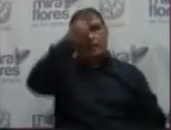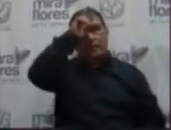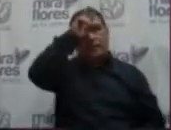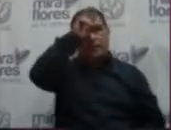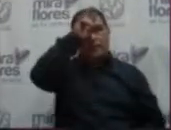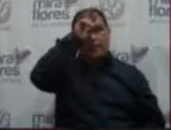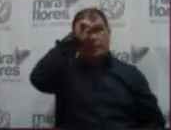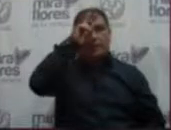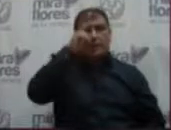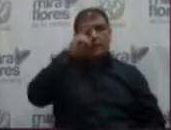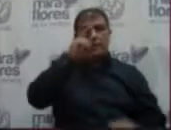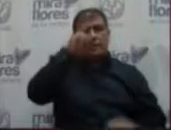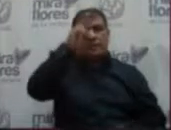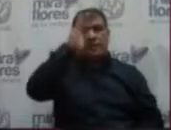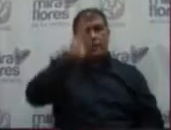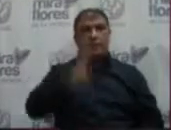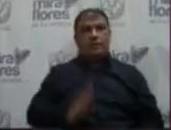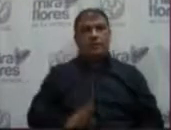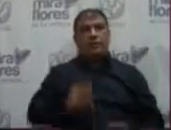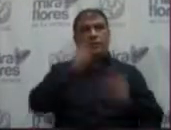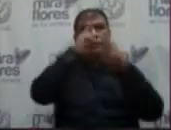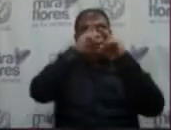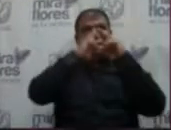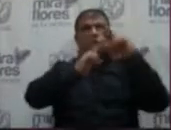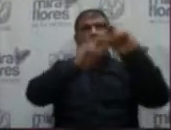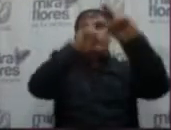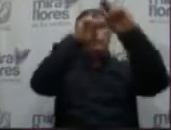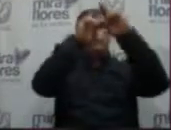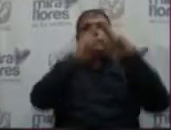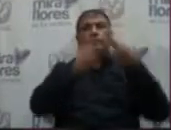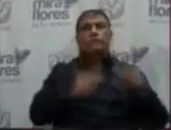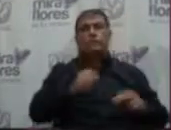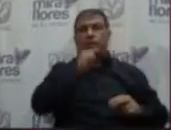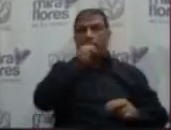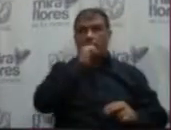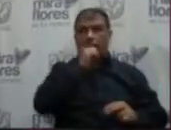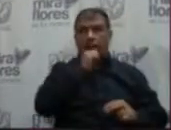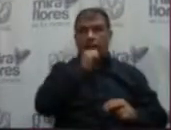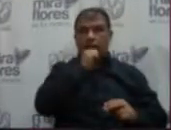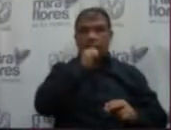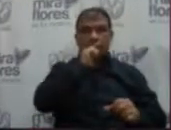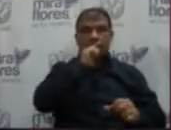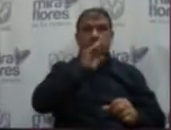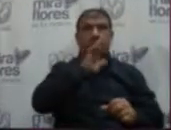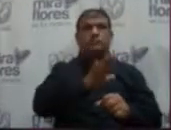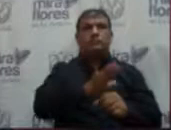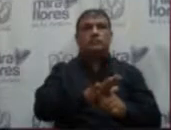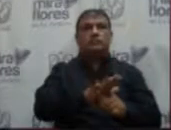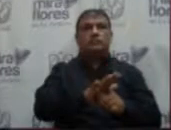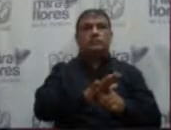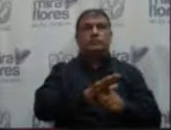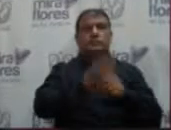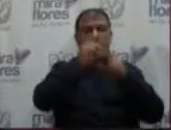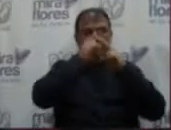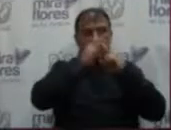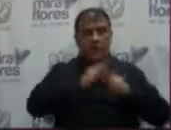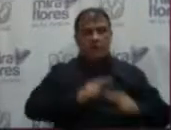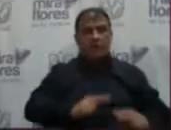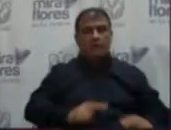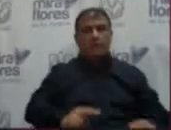que la patria al eterno elevó, que faltemos al